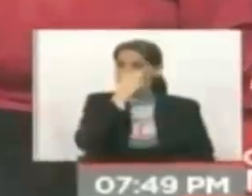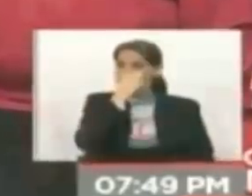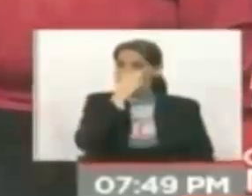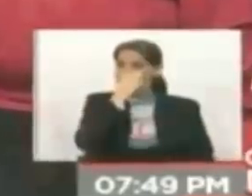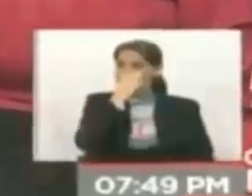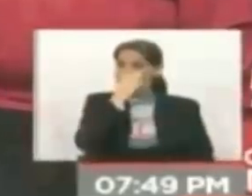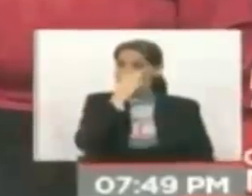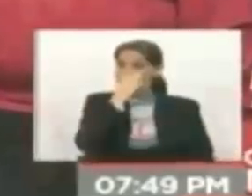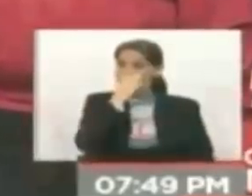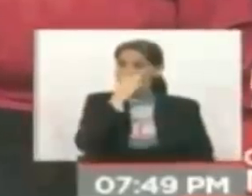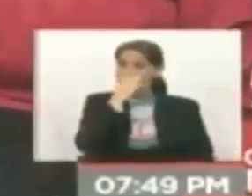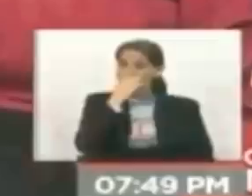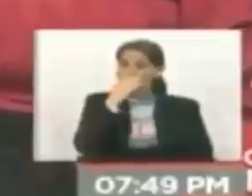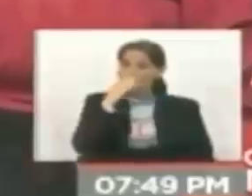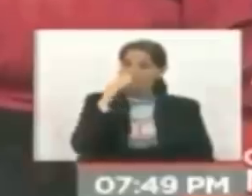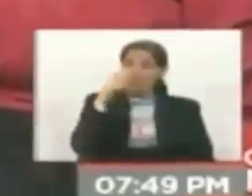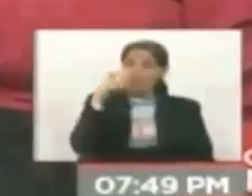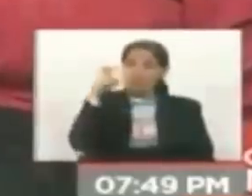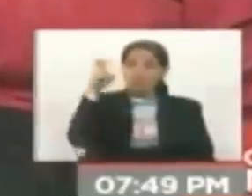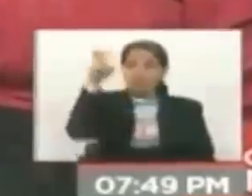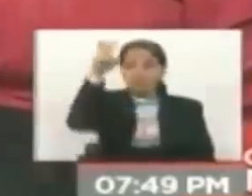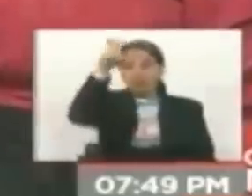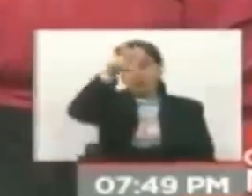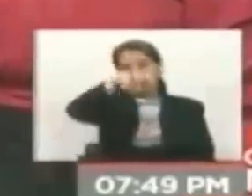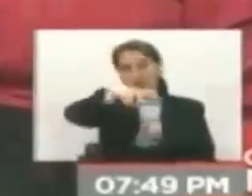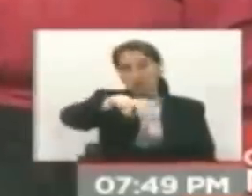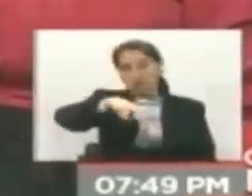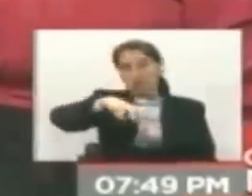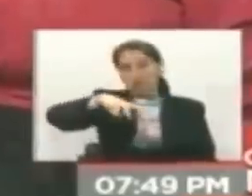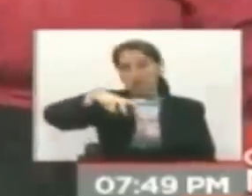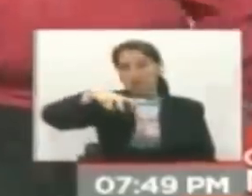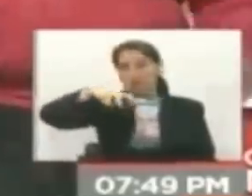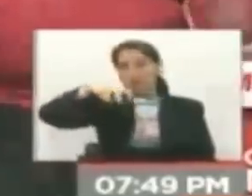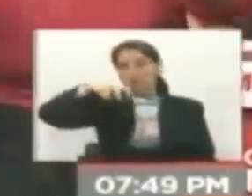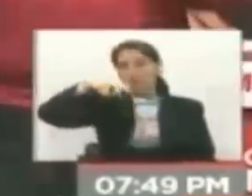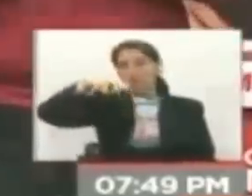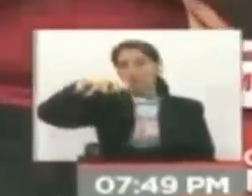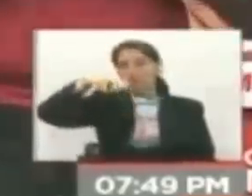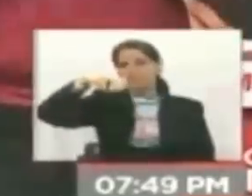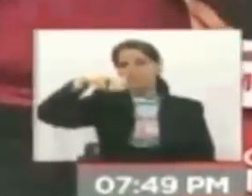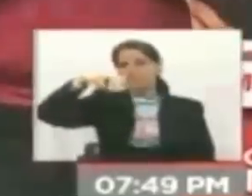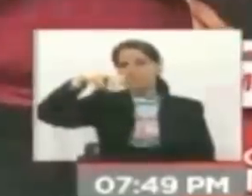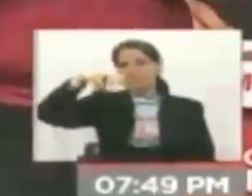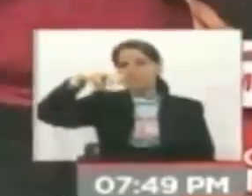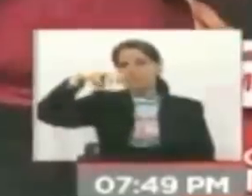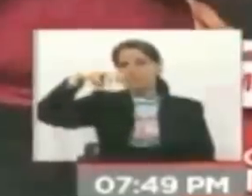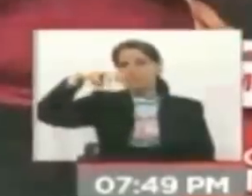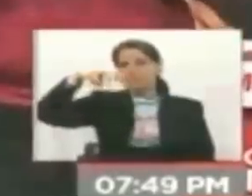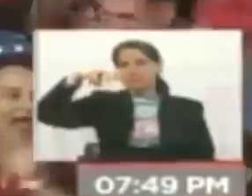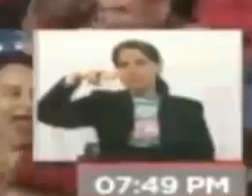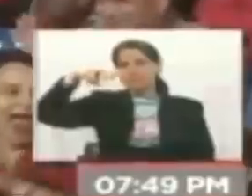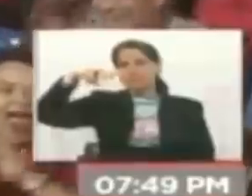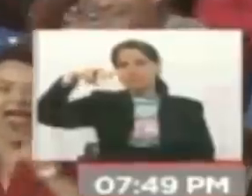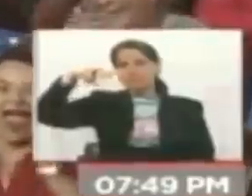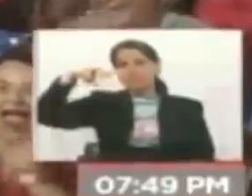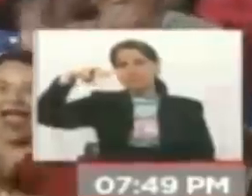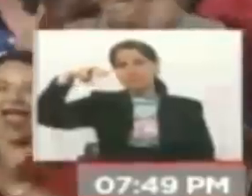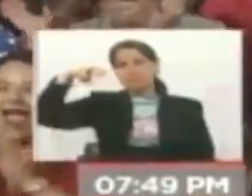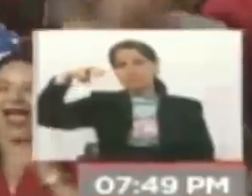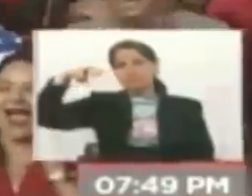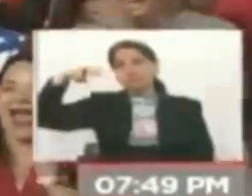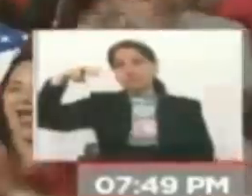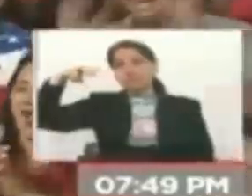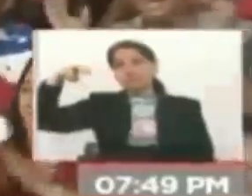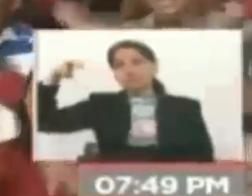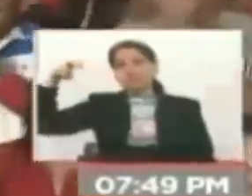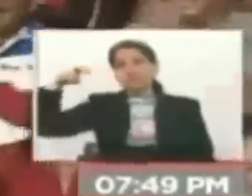le paga, sentenció. Ustedes que saben lo que hacen los periodistas de la derecha, comienzan a publicar direcciones, teléfonos de los diputados y